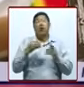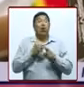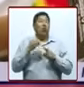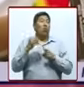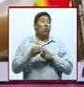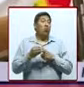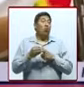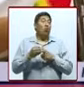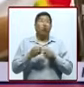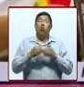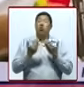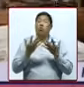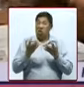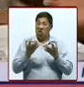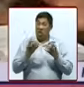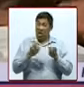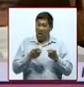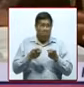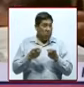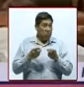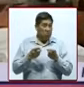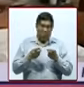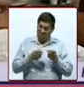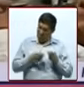no se hace lo que él quiere que se haga.